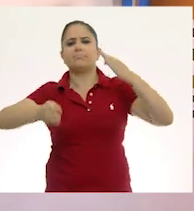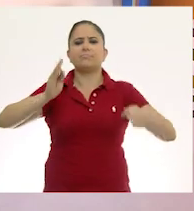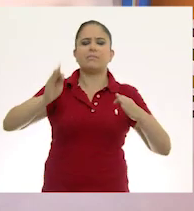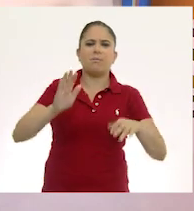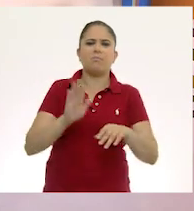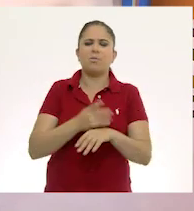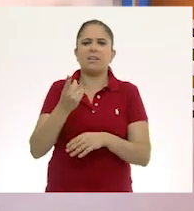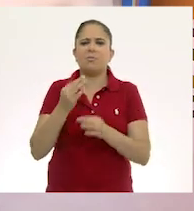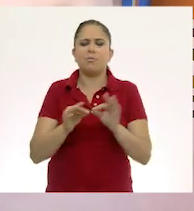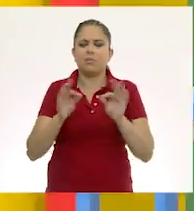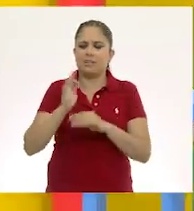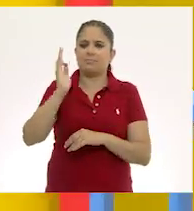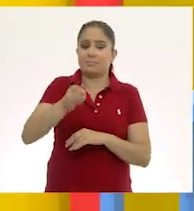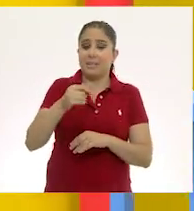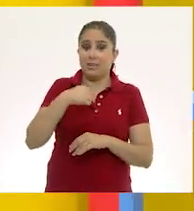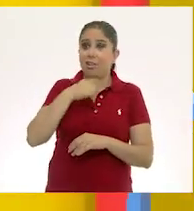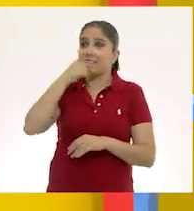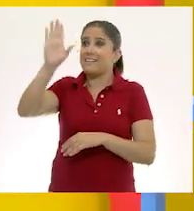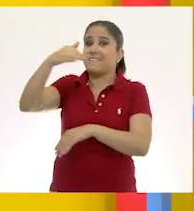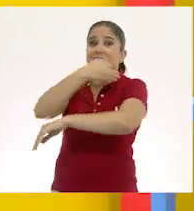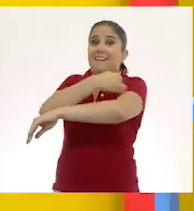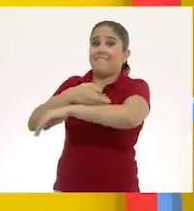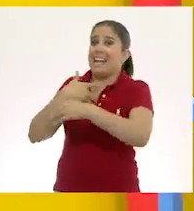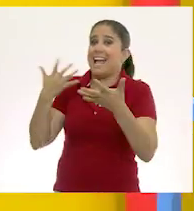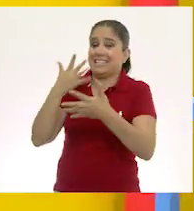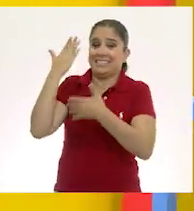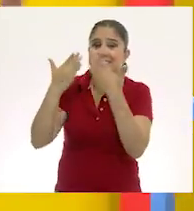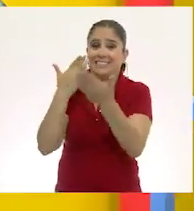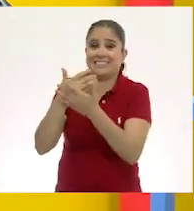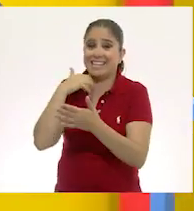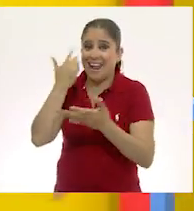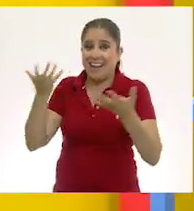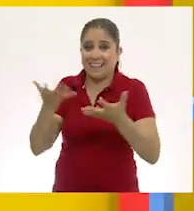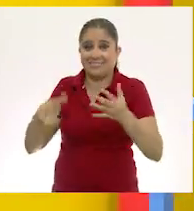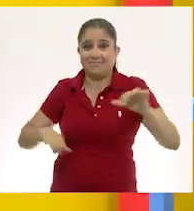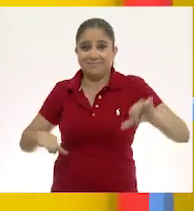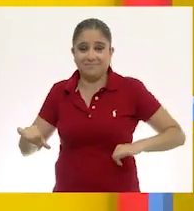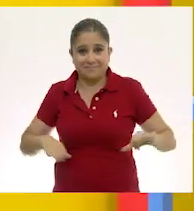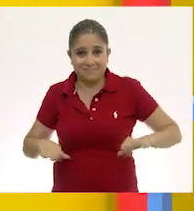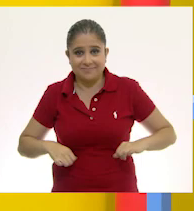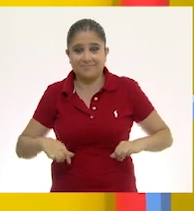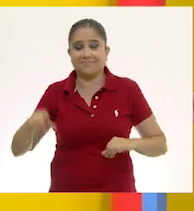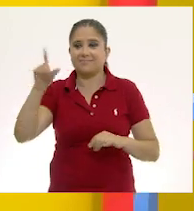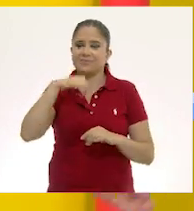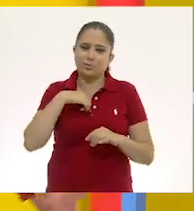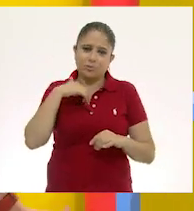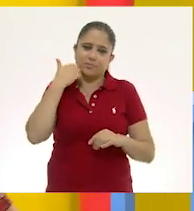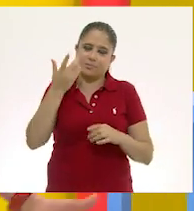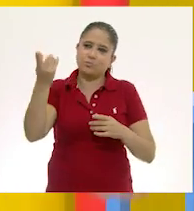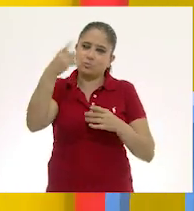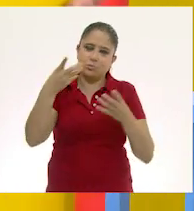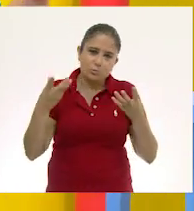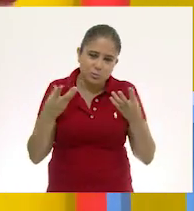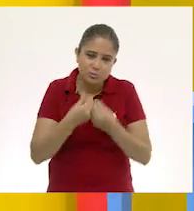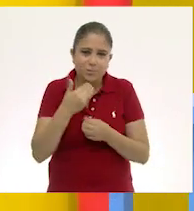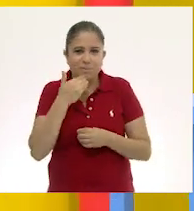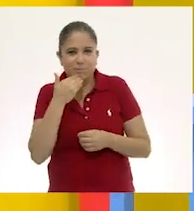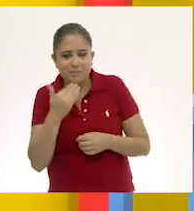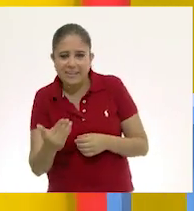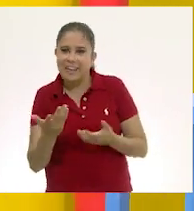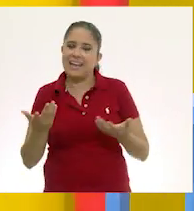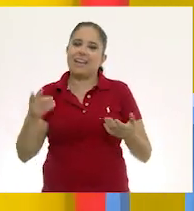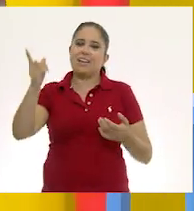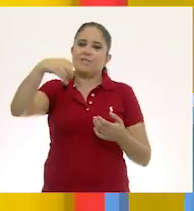a la familia lo que vamos a hacer, pero también le voy a decir, es que yo quiero que ustedes la pasen muy bien, que se